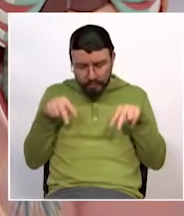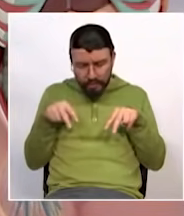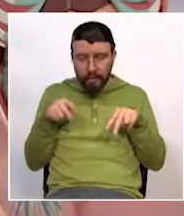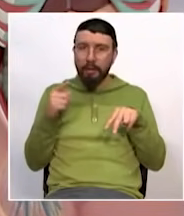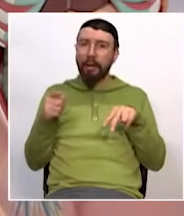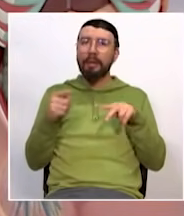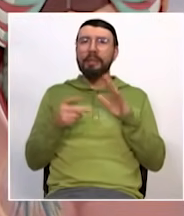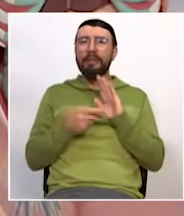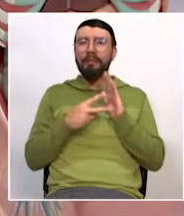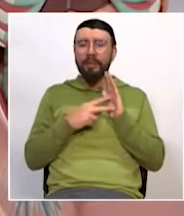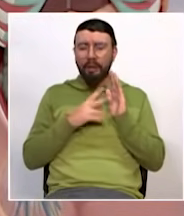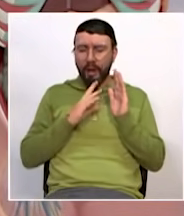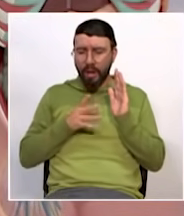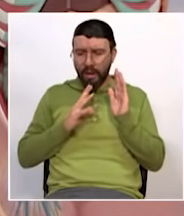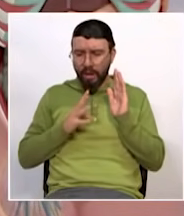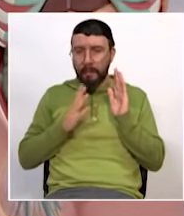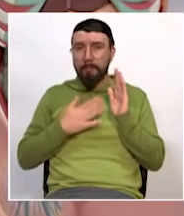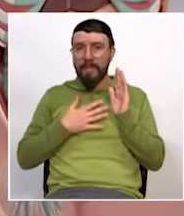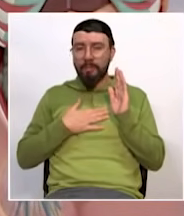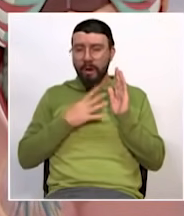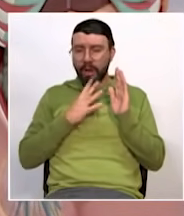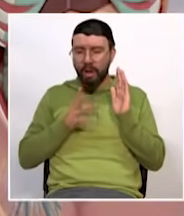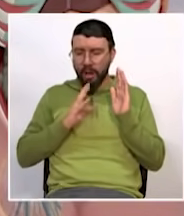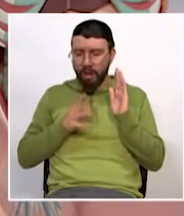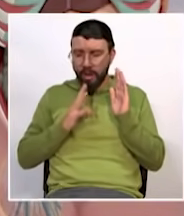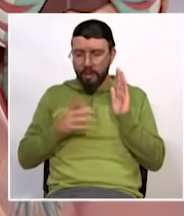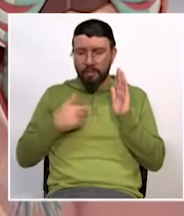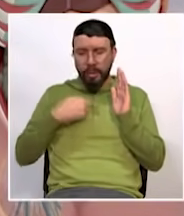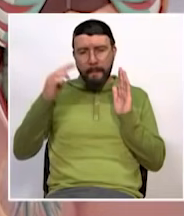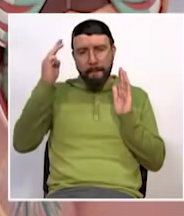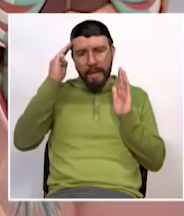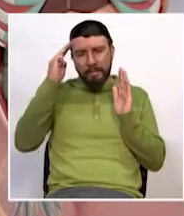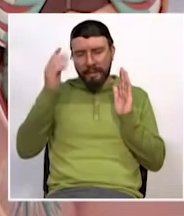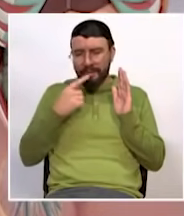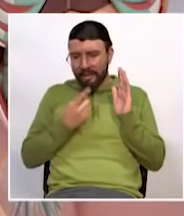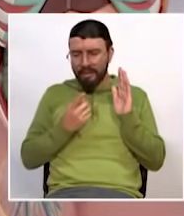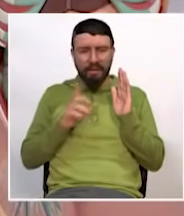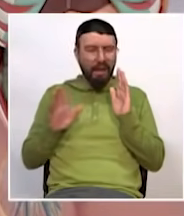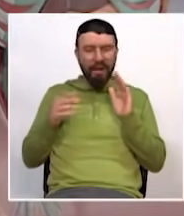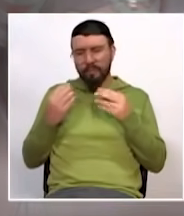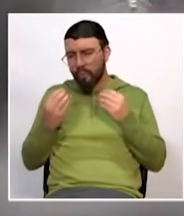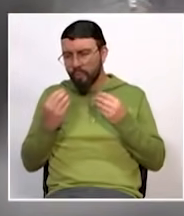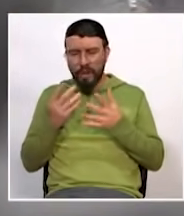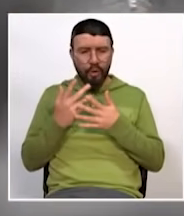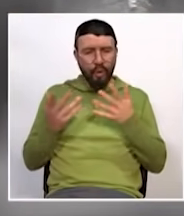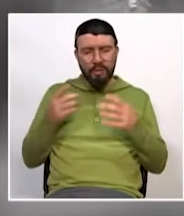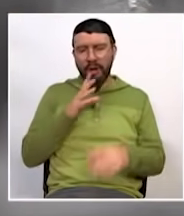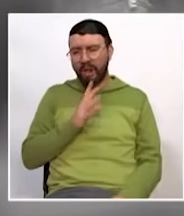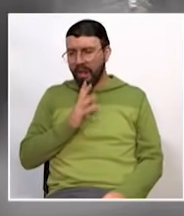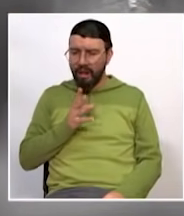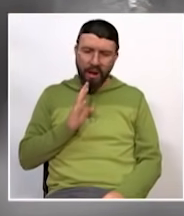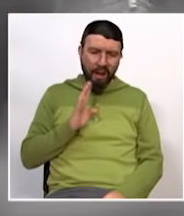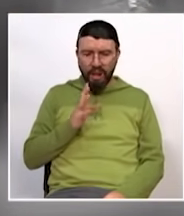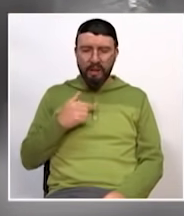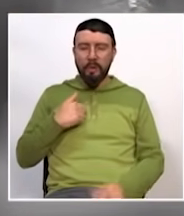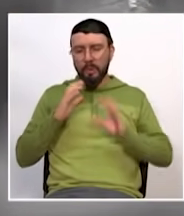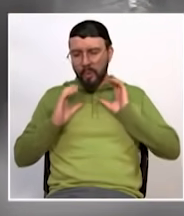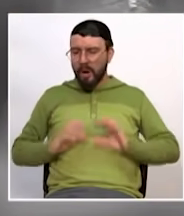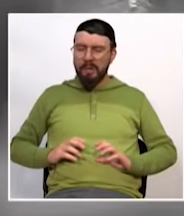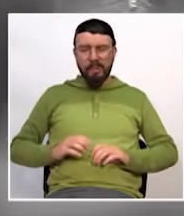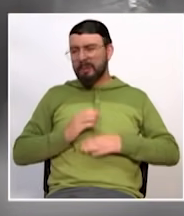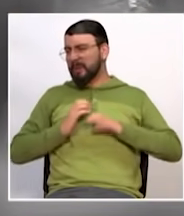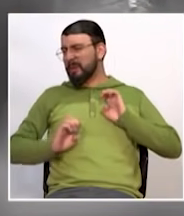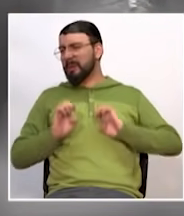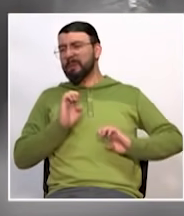diálogo interno no es capaz de callar su mente diciéndose 10.000 cosas y el cuerpo le estorba la incomodidad del